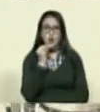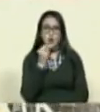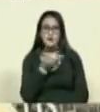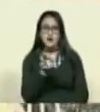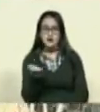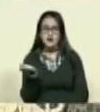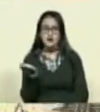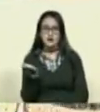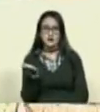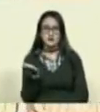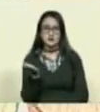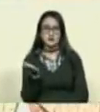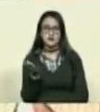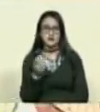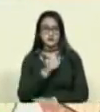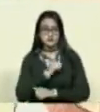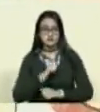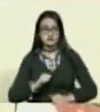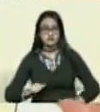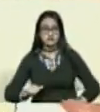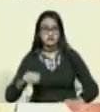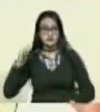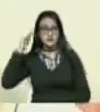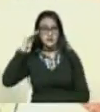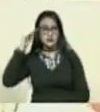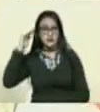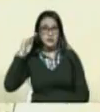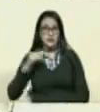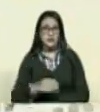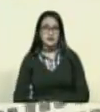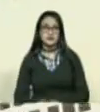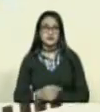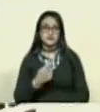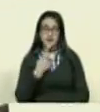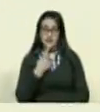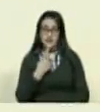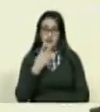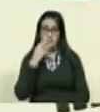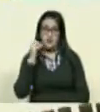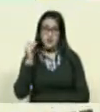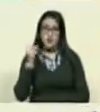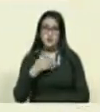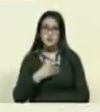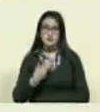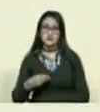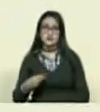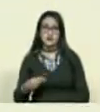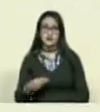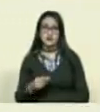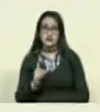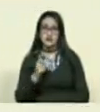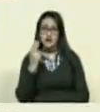de la Fuerza Armada Nacional Bolivariana. Lo ha dicho el presidente Nicolás Maduro, que tiene que ser un compromiso real